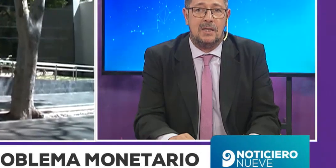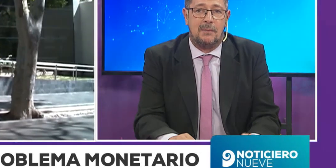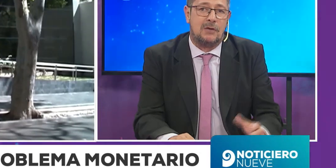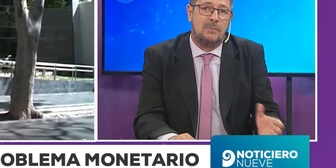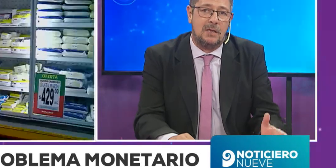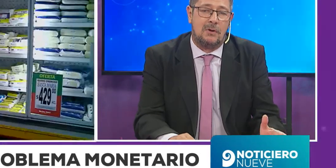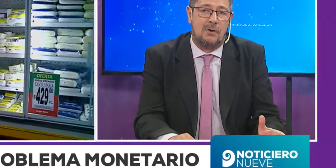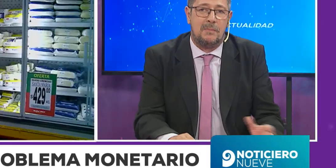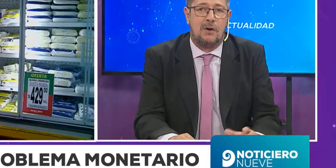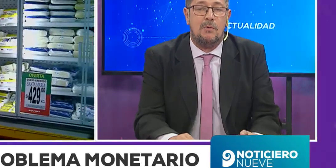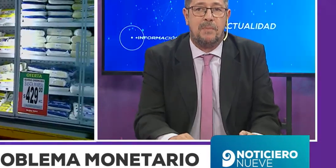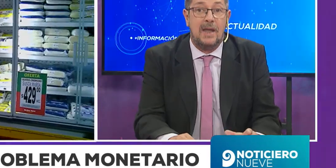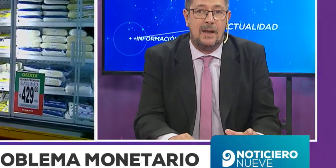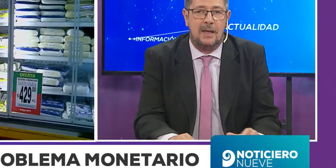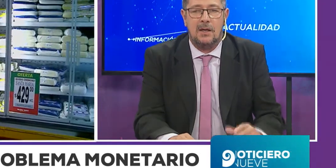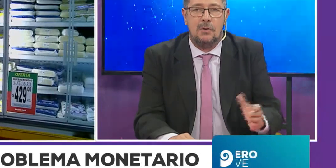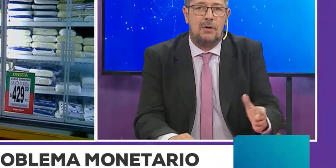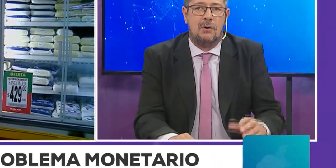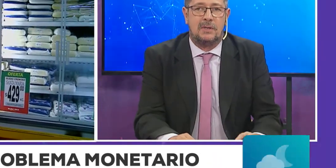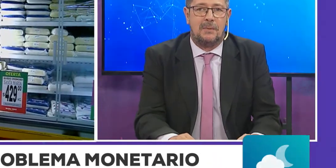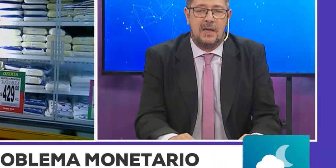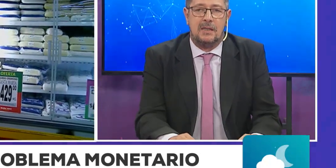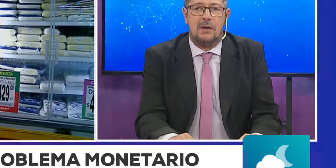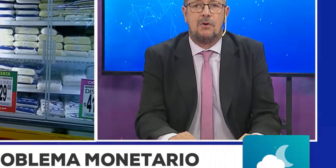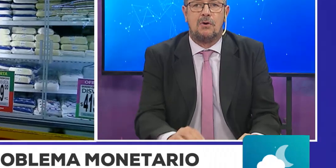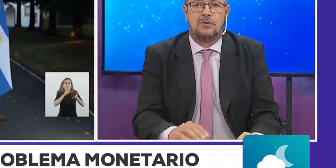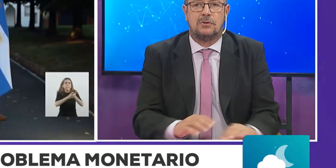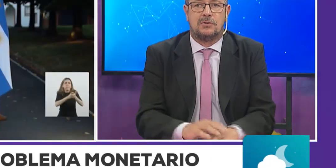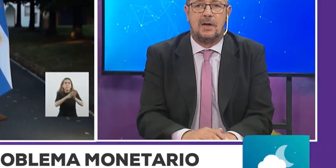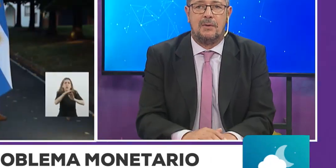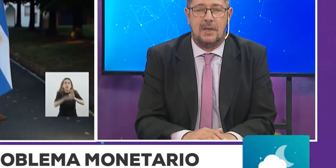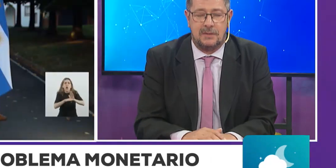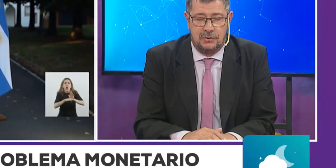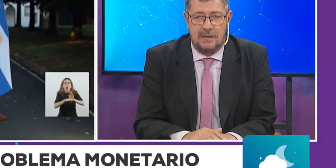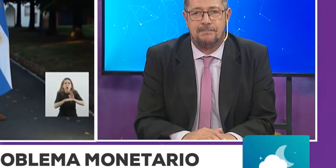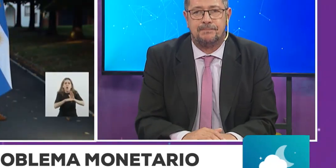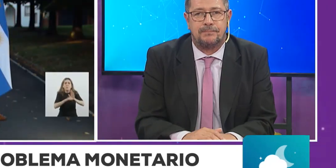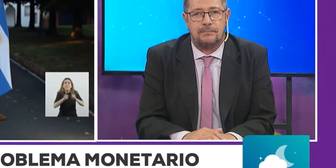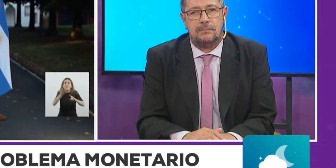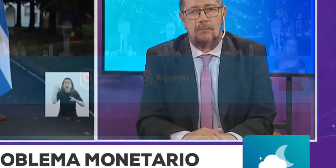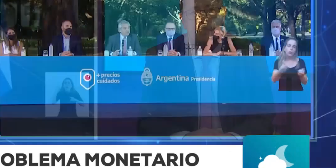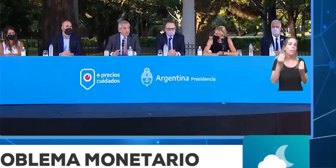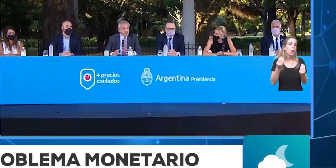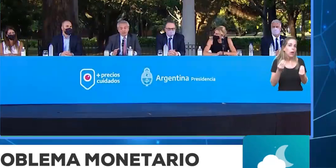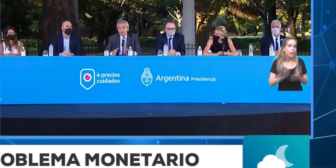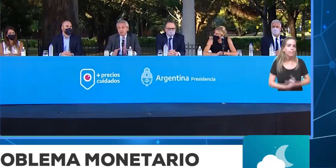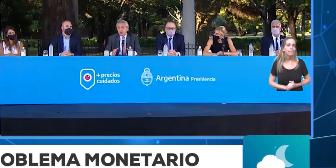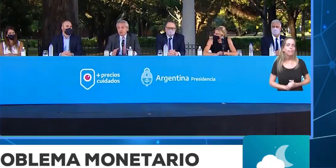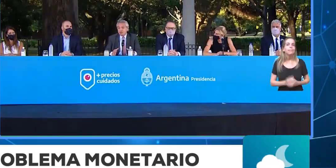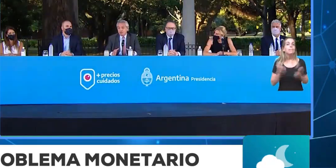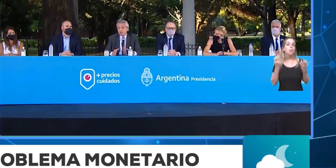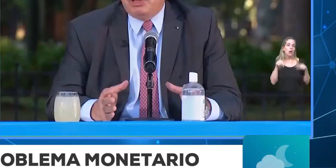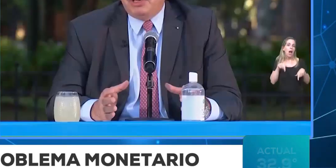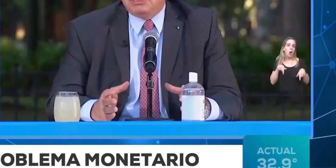Nación y también a su ministro de Economía como un pelele. Lo dijo esta mañana en diálogo con nosotros en LB10. La frase